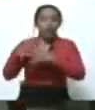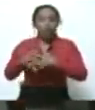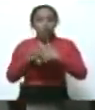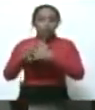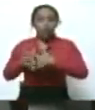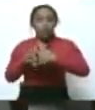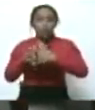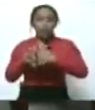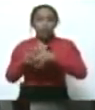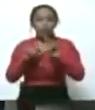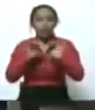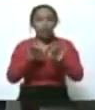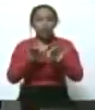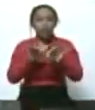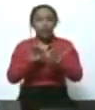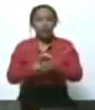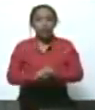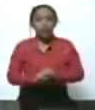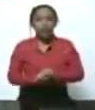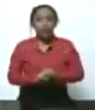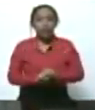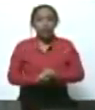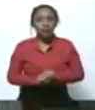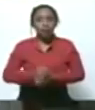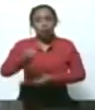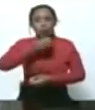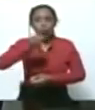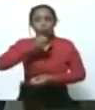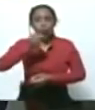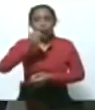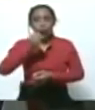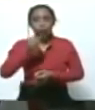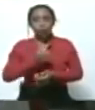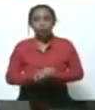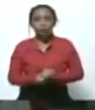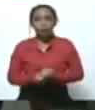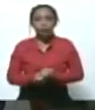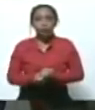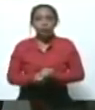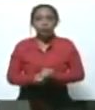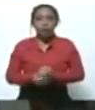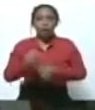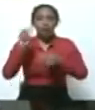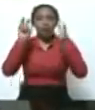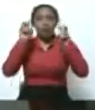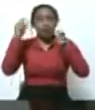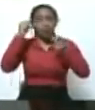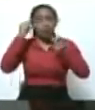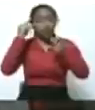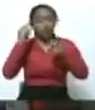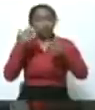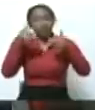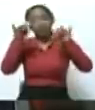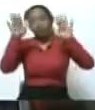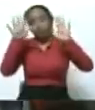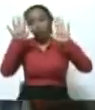través del secretario de prensa del Pentágono, dio una nueva fecha del supuesto ataque